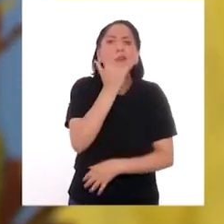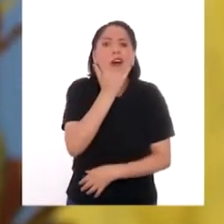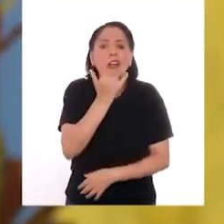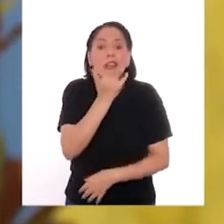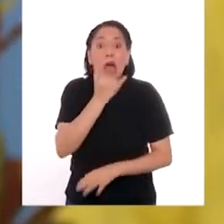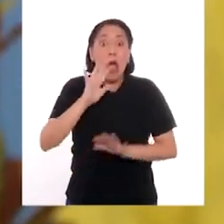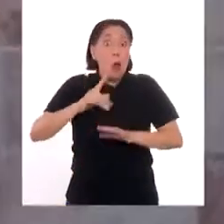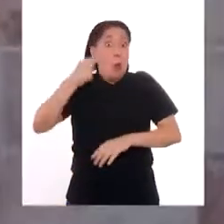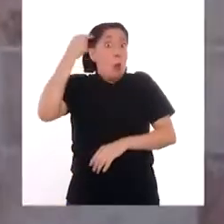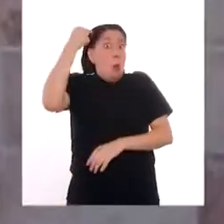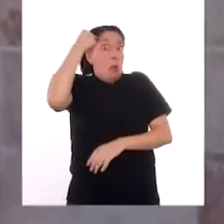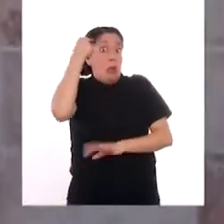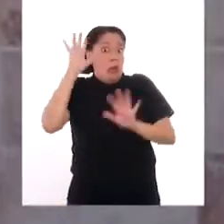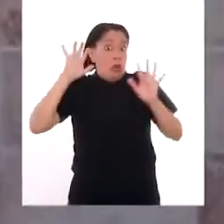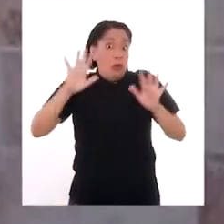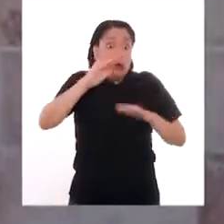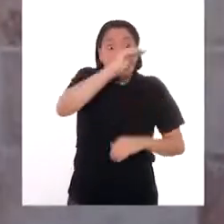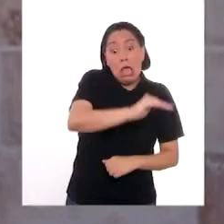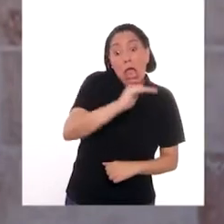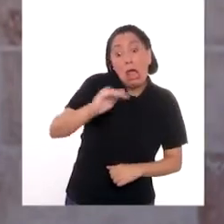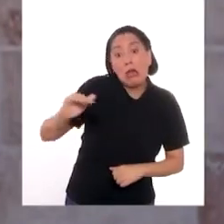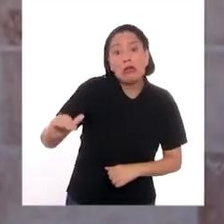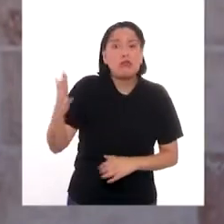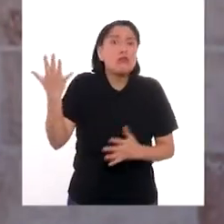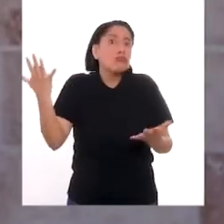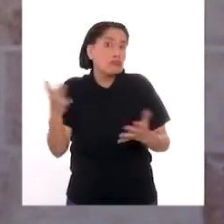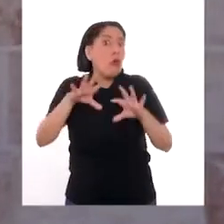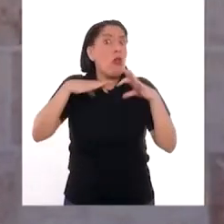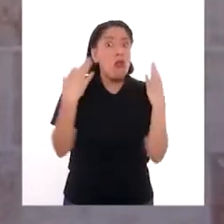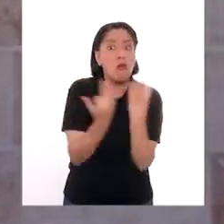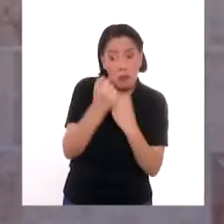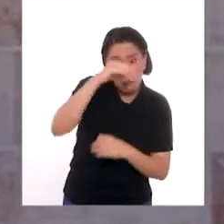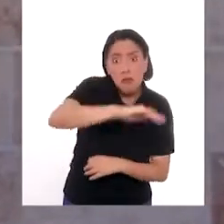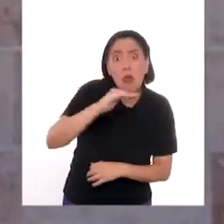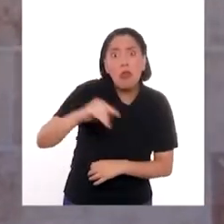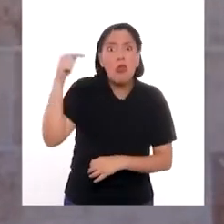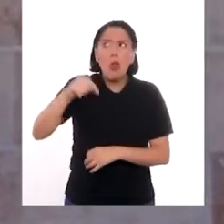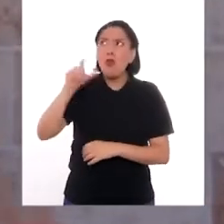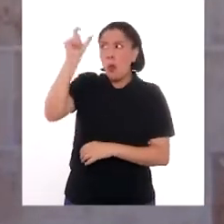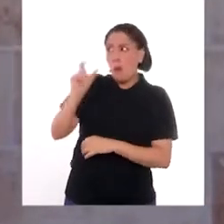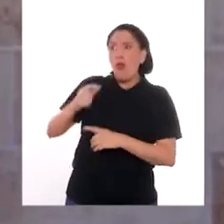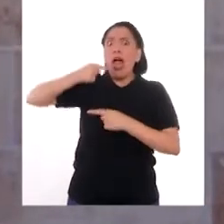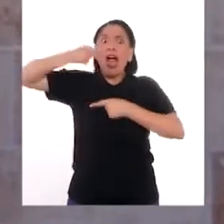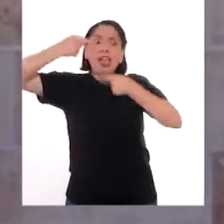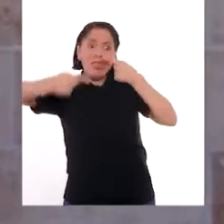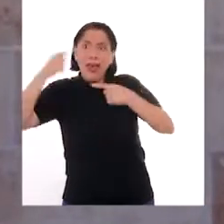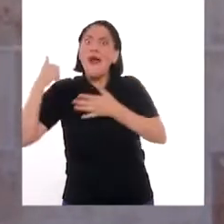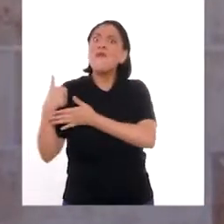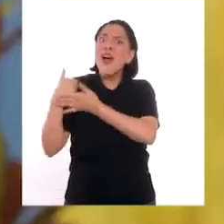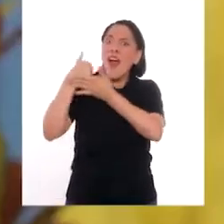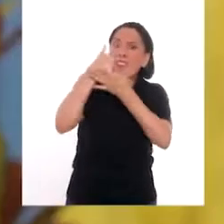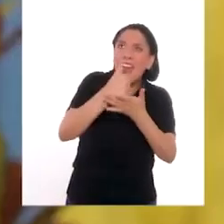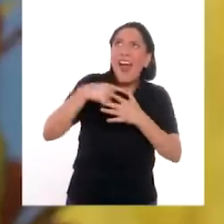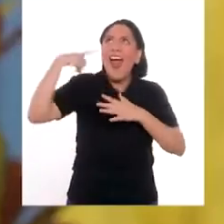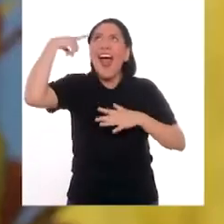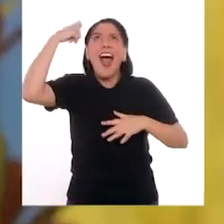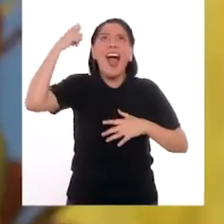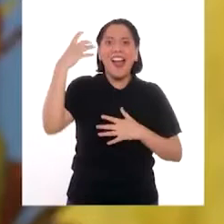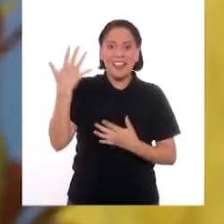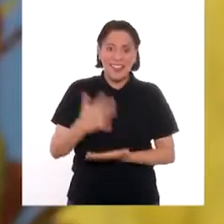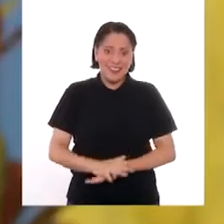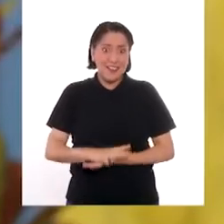escena. Me imagino que si hay niñas y niños pequeños en las familias, un narrador les sería de mucha ayuda. Claro que